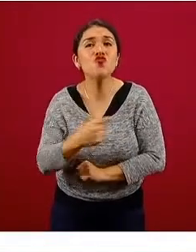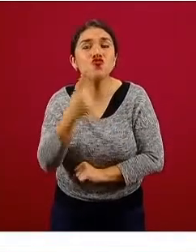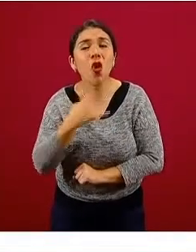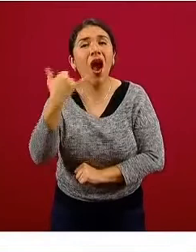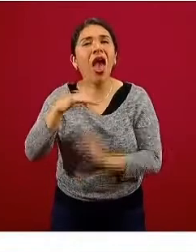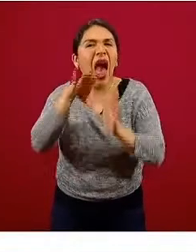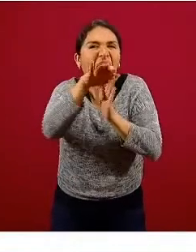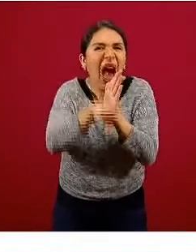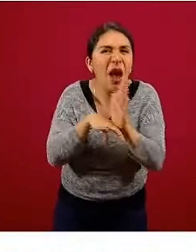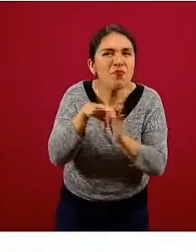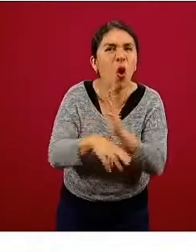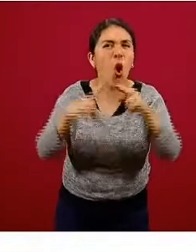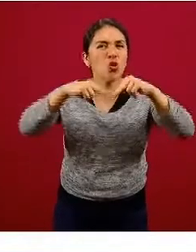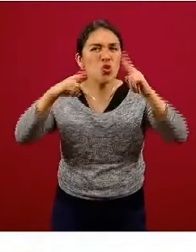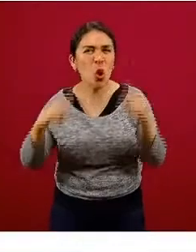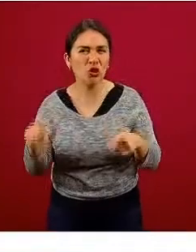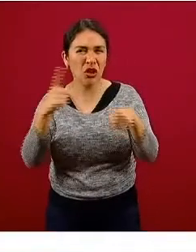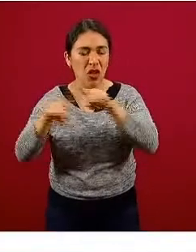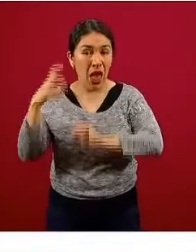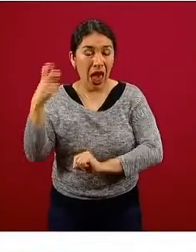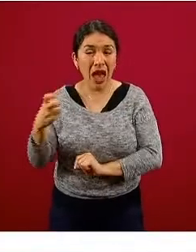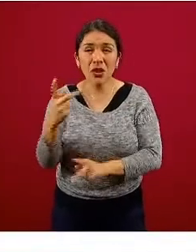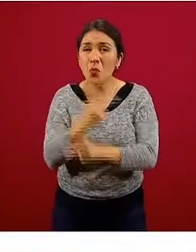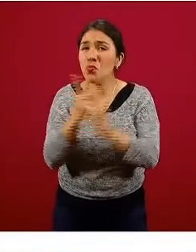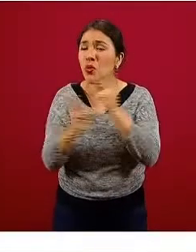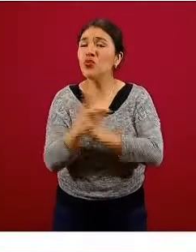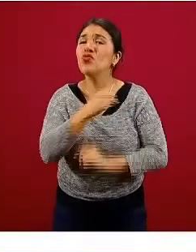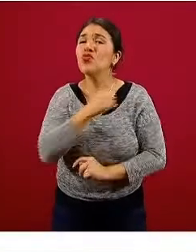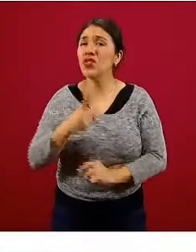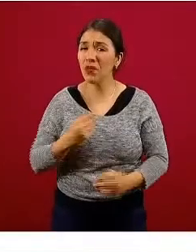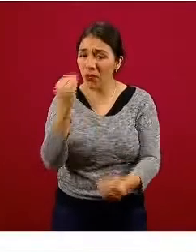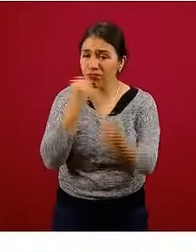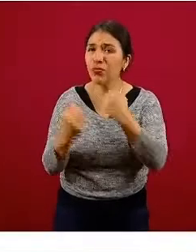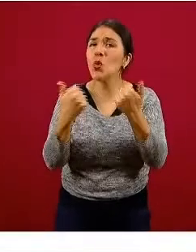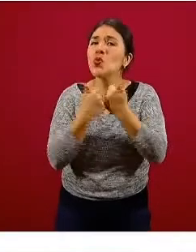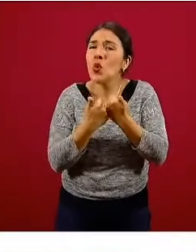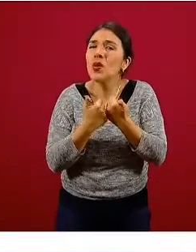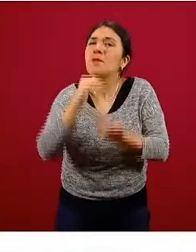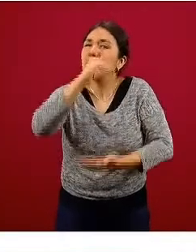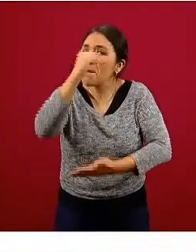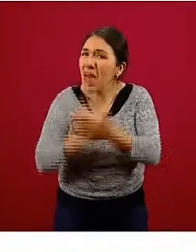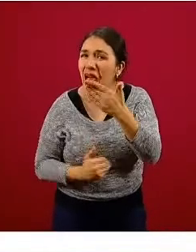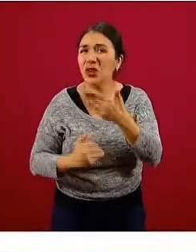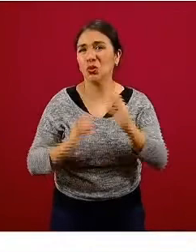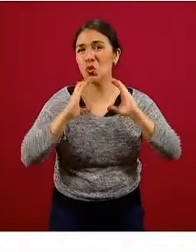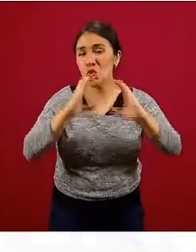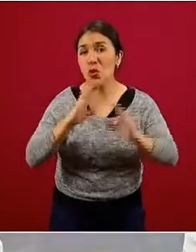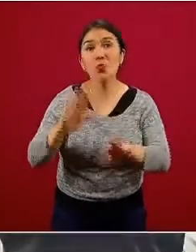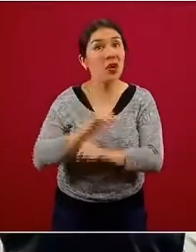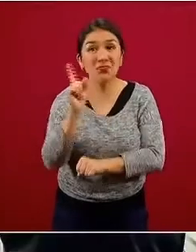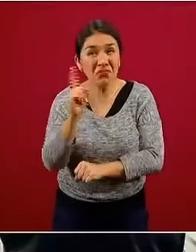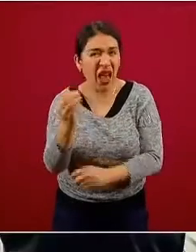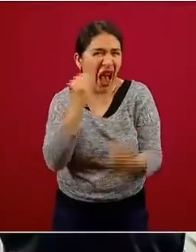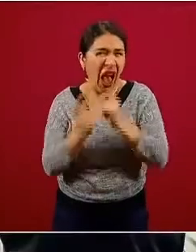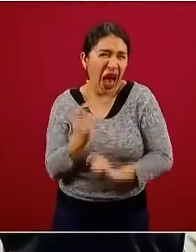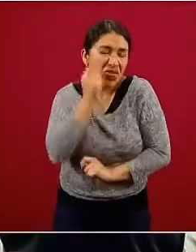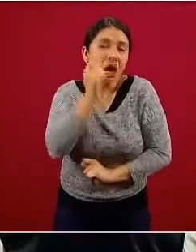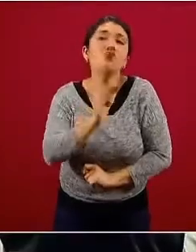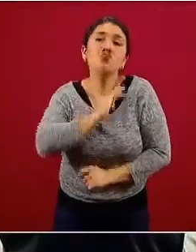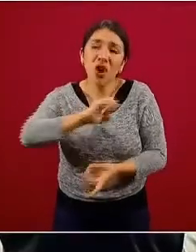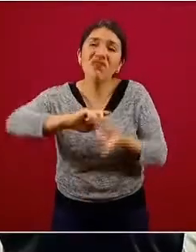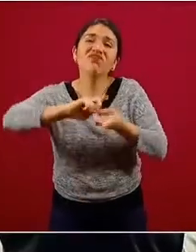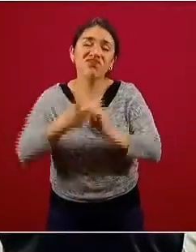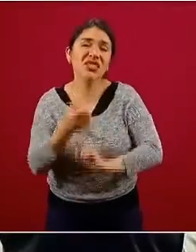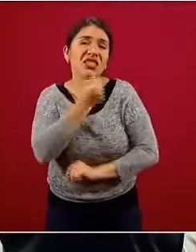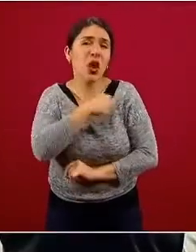los embutidos, que son productos que deben consumirse con moderación porque de otra manera pueden causar daños a la